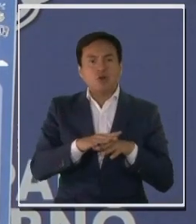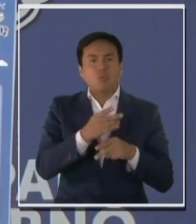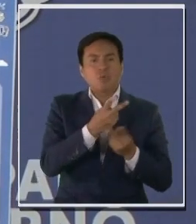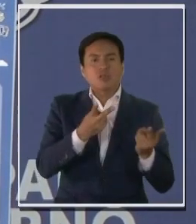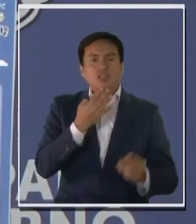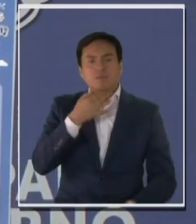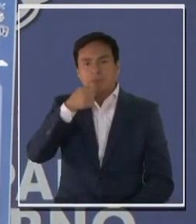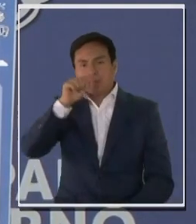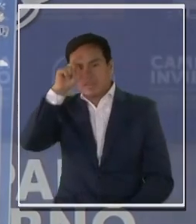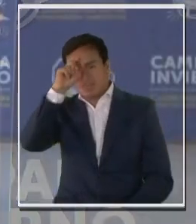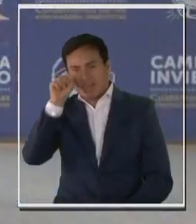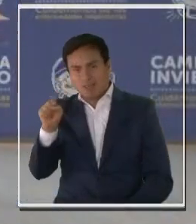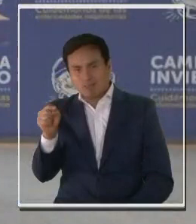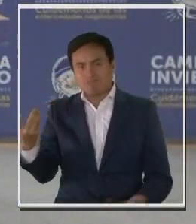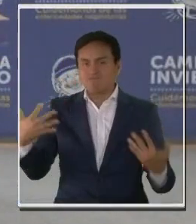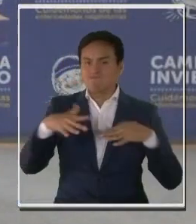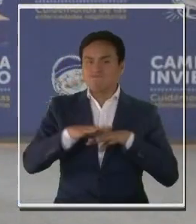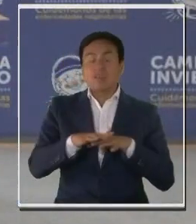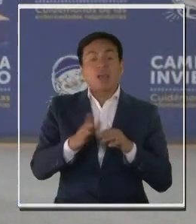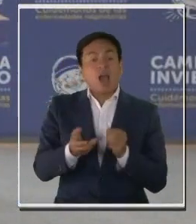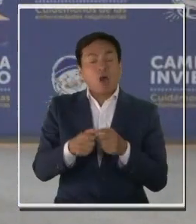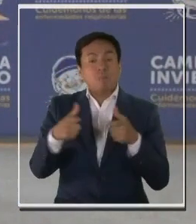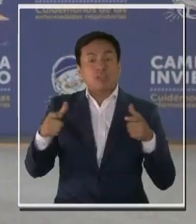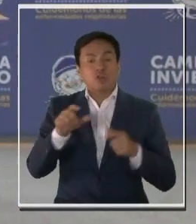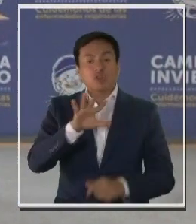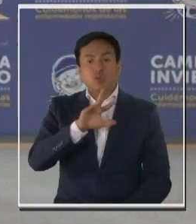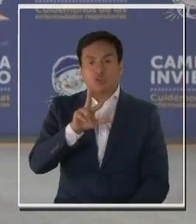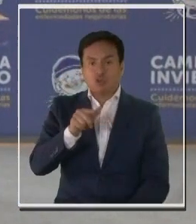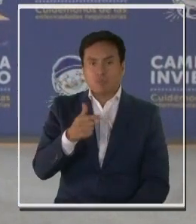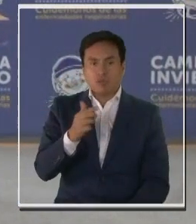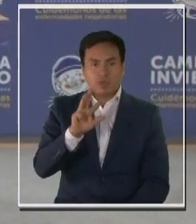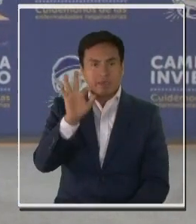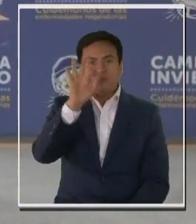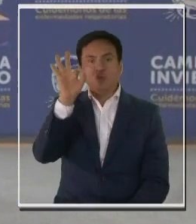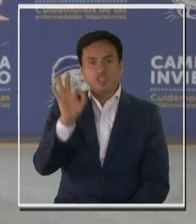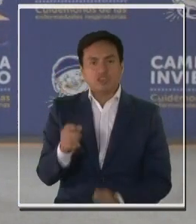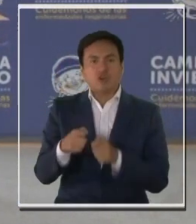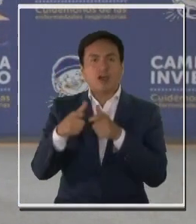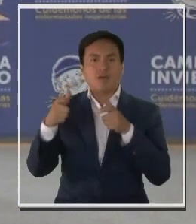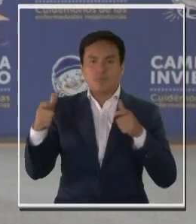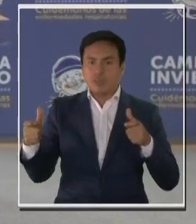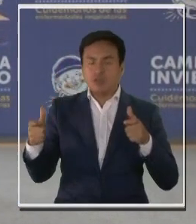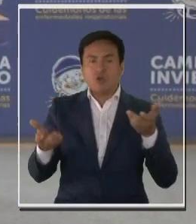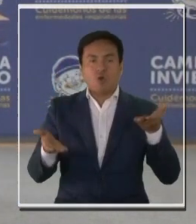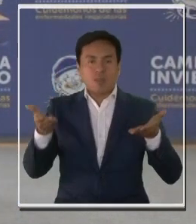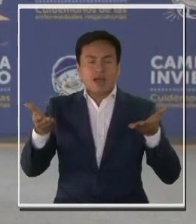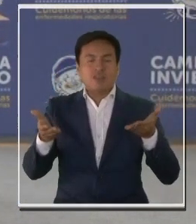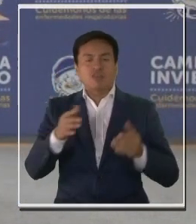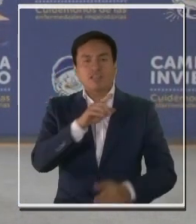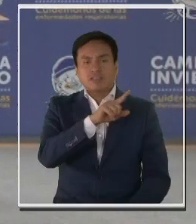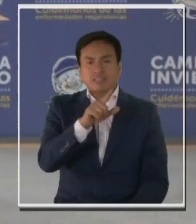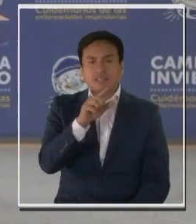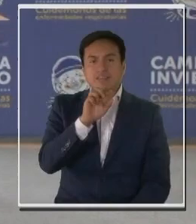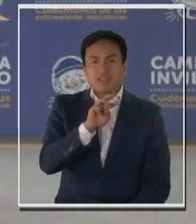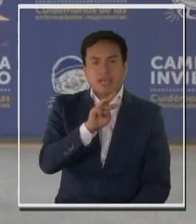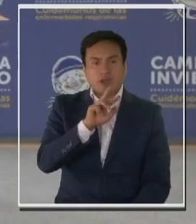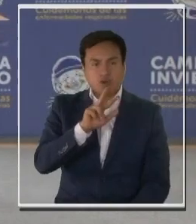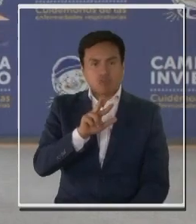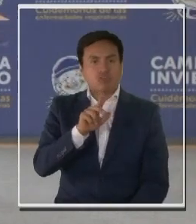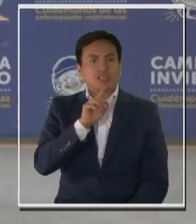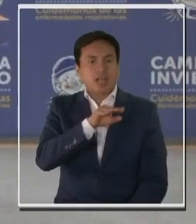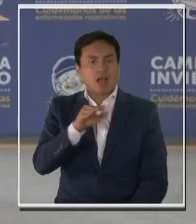y privado Lo que implica Un aumento del 58,9% con respecto a las 738